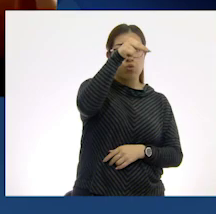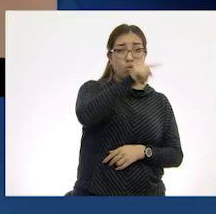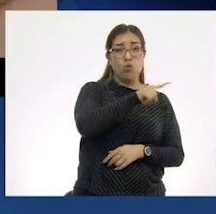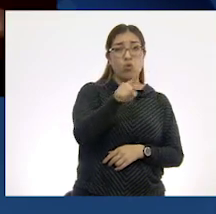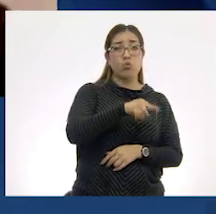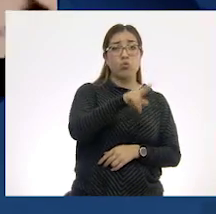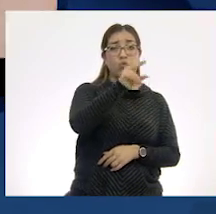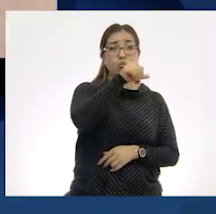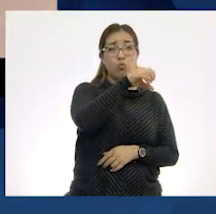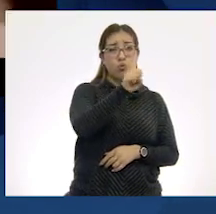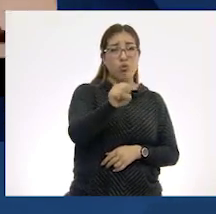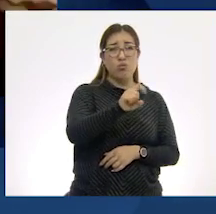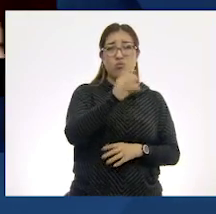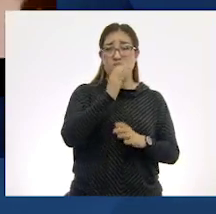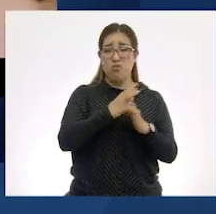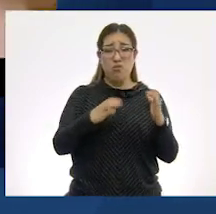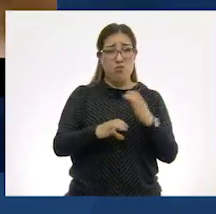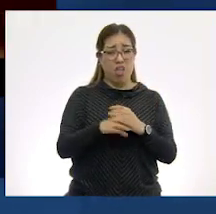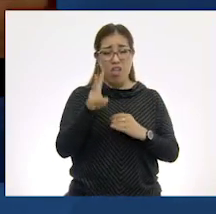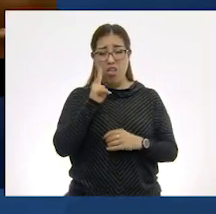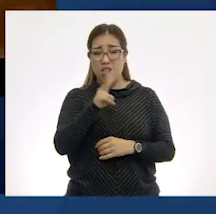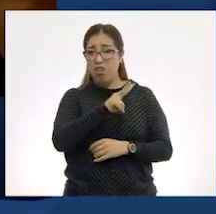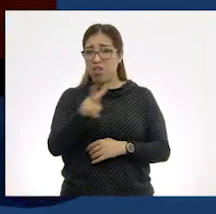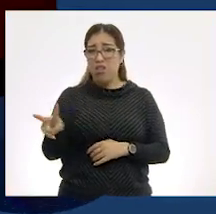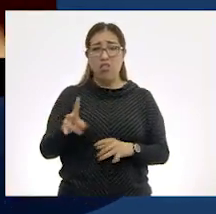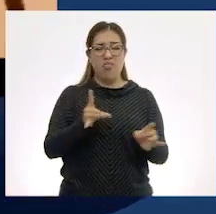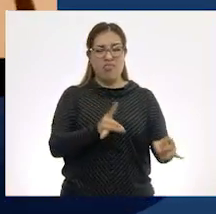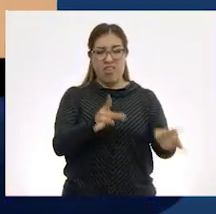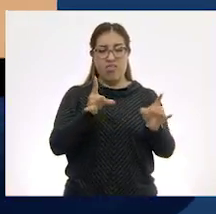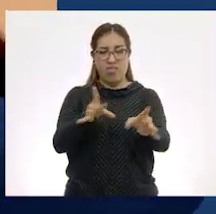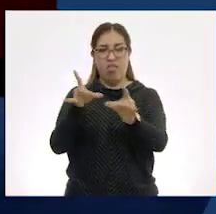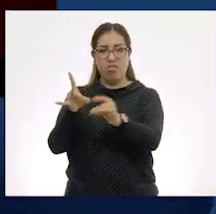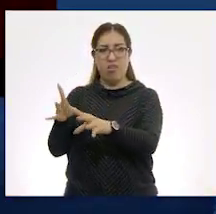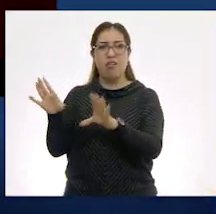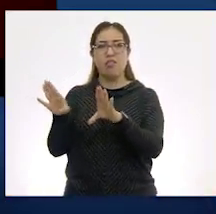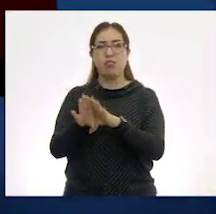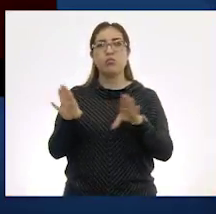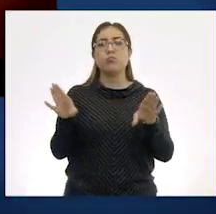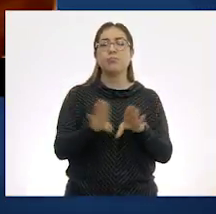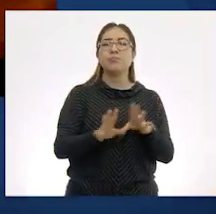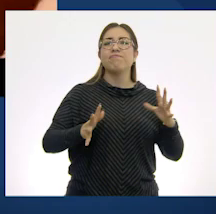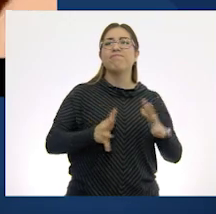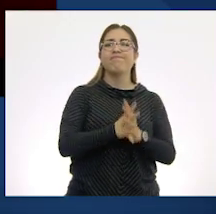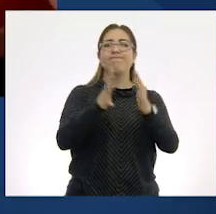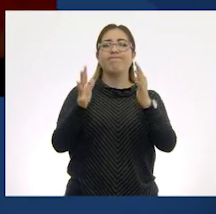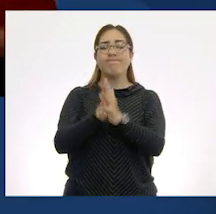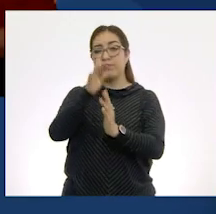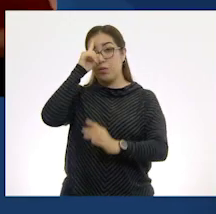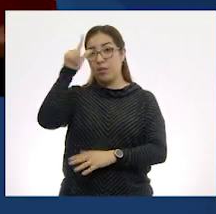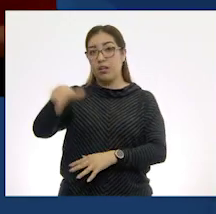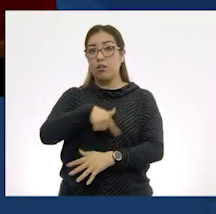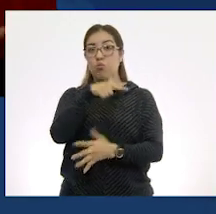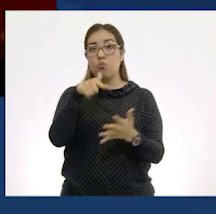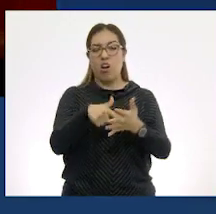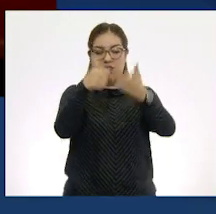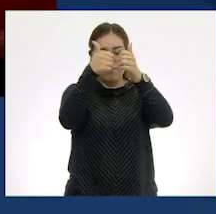que destruían todo lo que encontraban a su paso en busca de alimento y zonas para habitar.